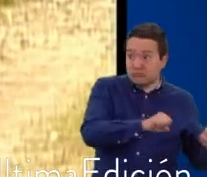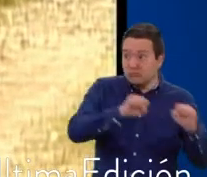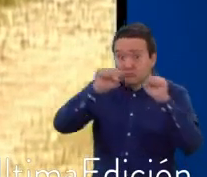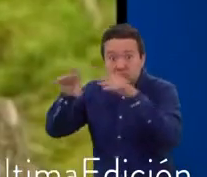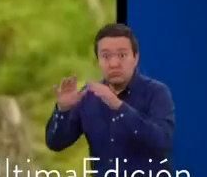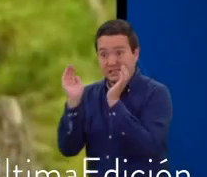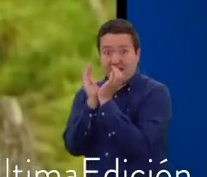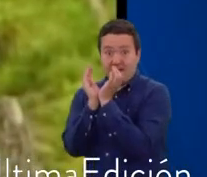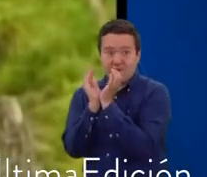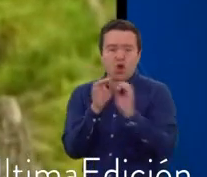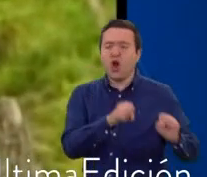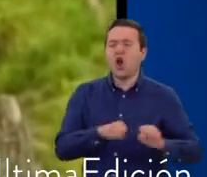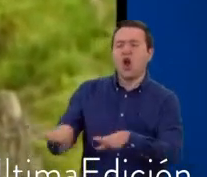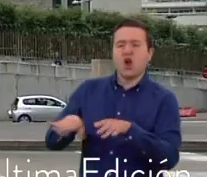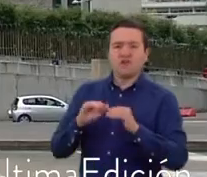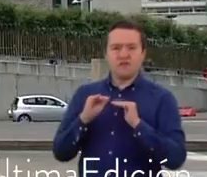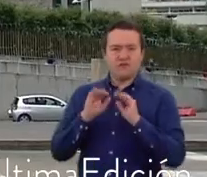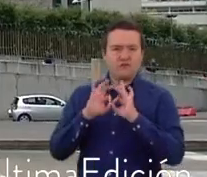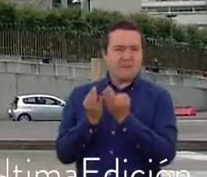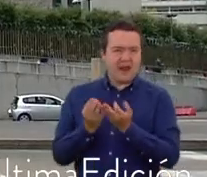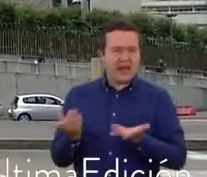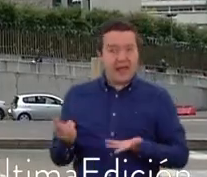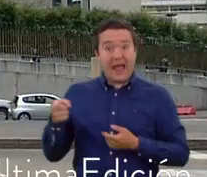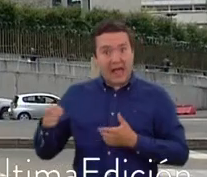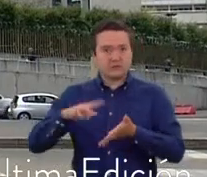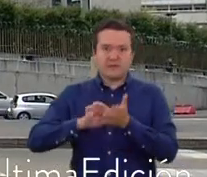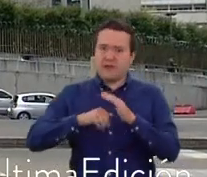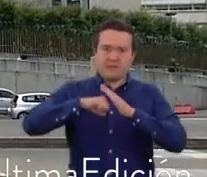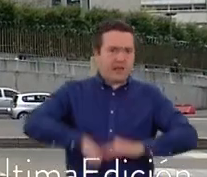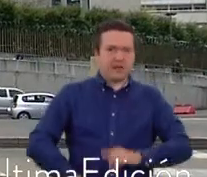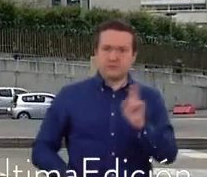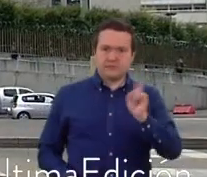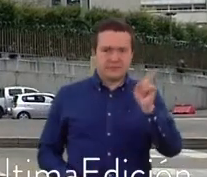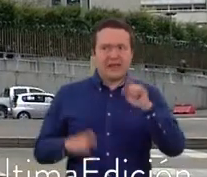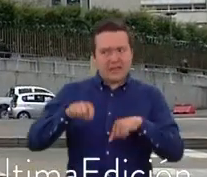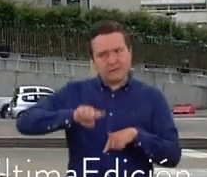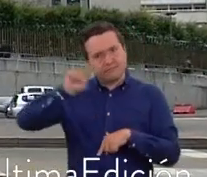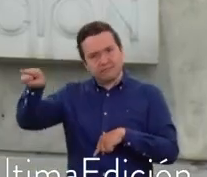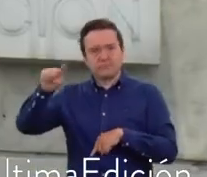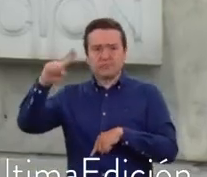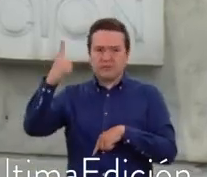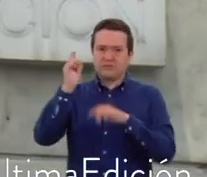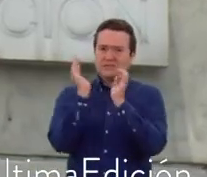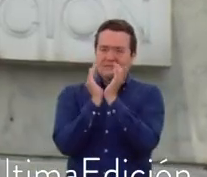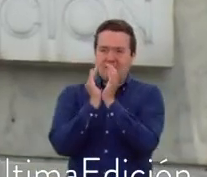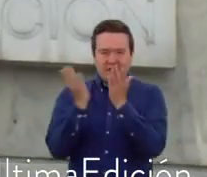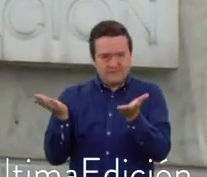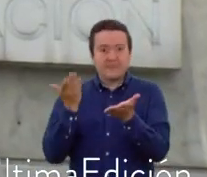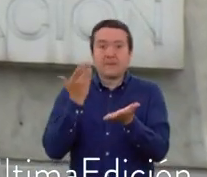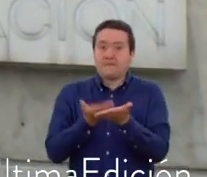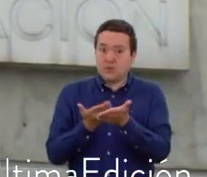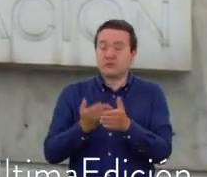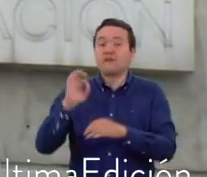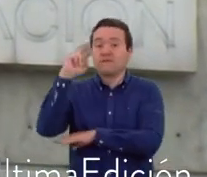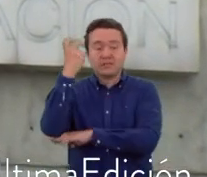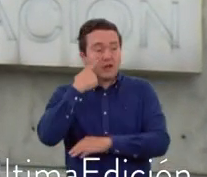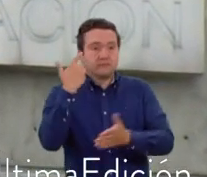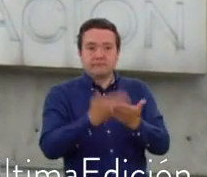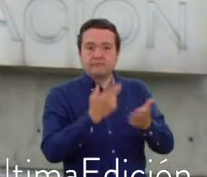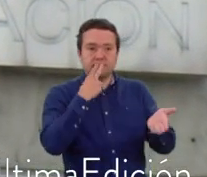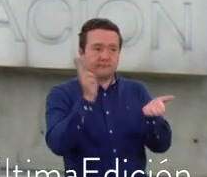vulneración a los derechos de los menores por tal razón la fiscalía impuso medida de aseguramiento y pidió orden de captura en su contra